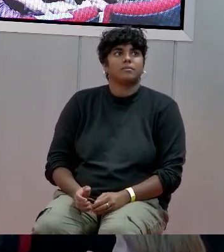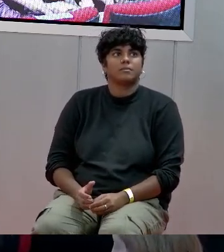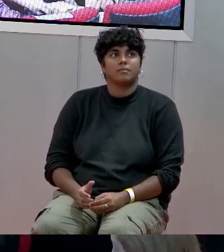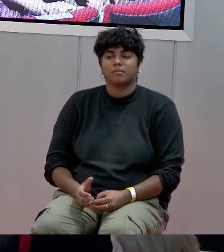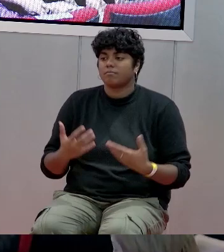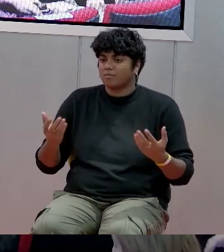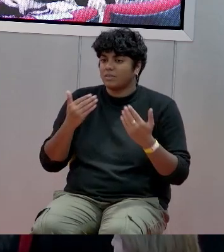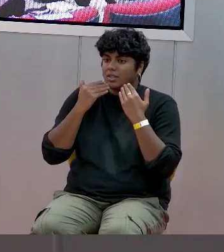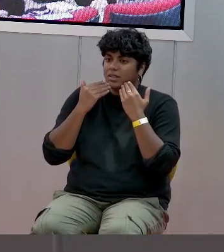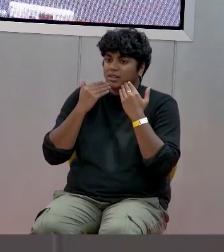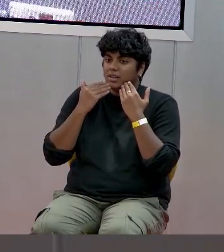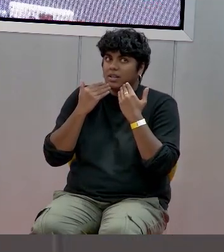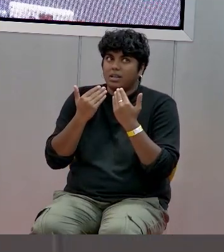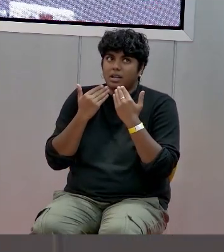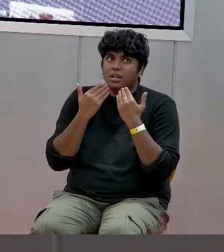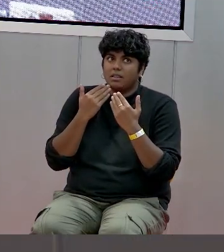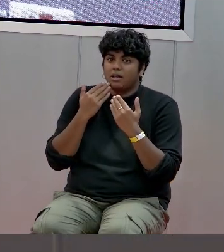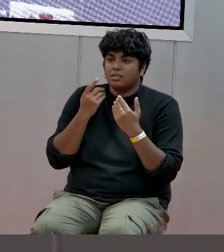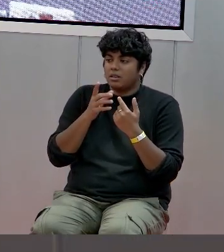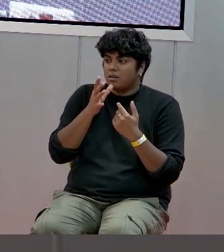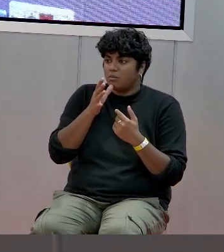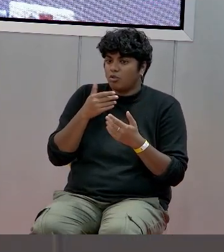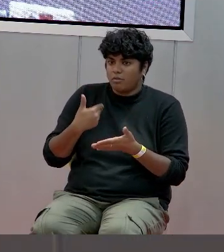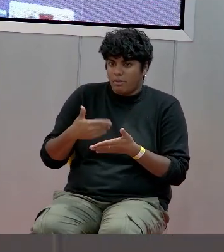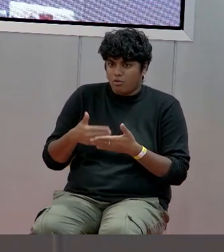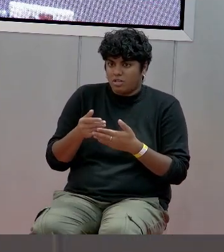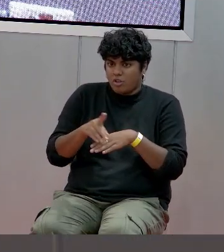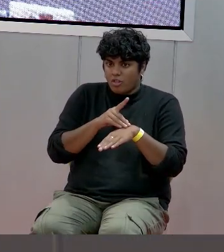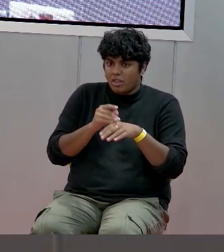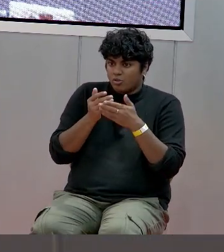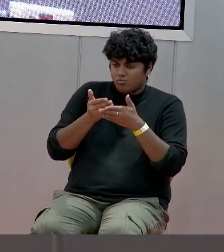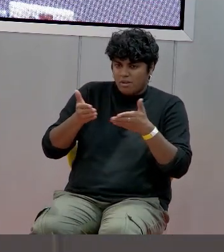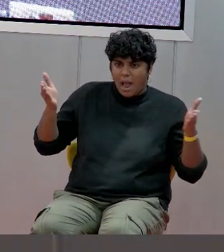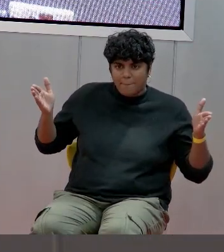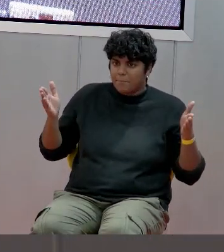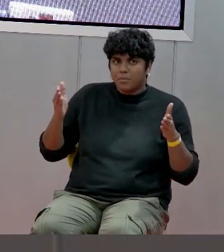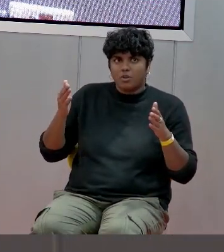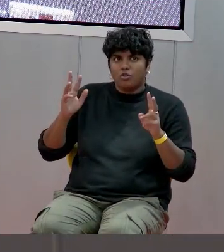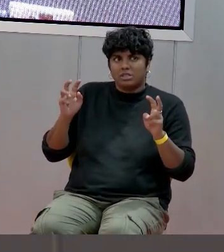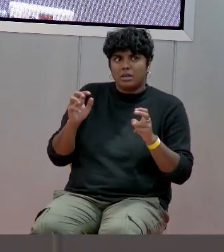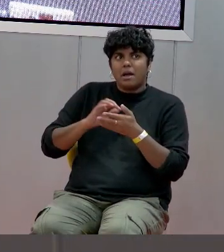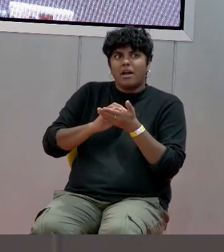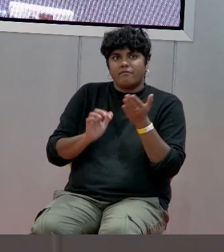Bueno, gracias por esta amplia muestra de las reacciones al informe CAS,